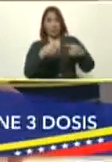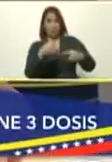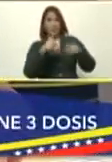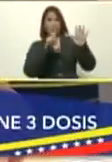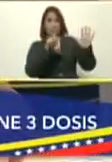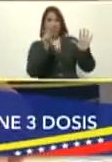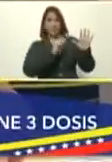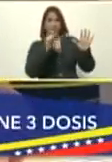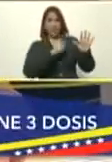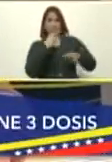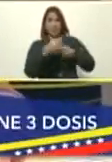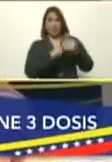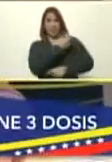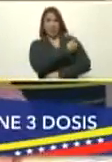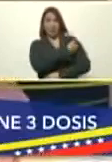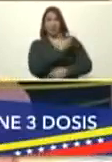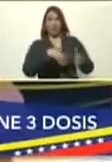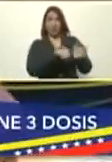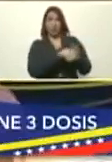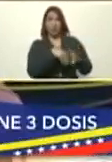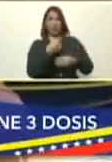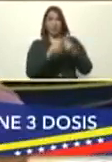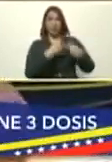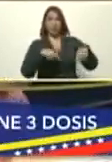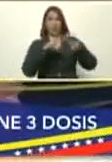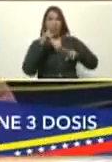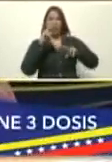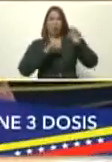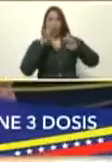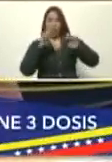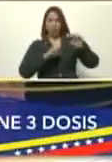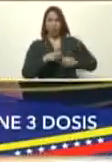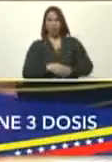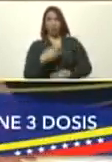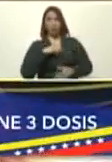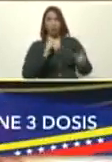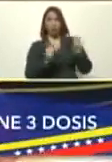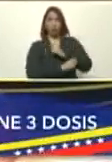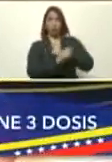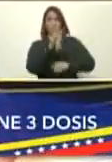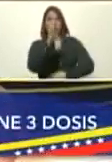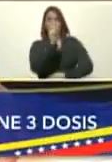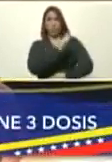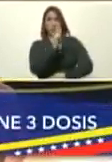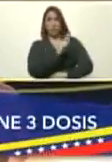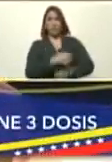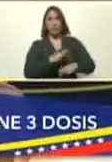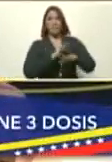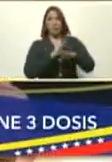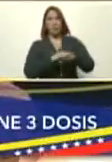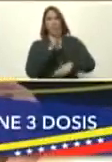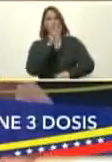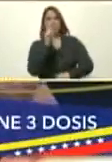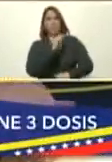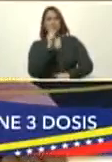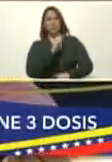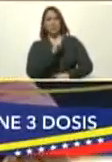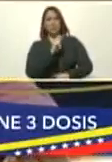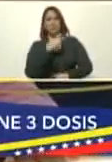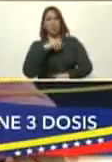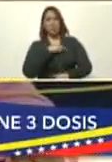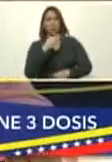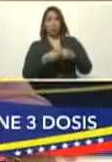hacía el refuerzo. E hicimos una valoración que hemos cambiado a los 4 meses. ¿Por qué a los 4 meses? Bueno, hemos